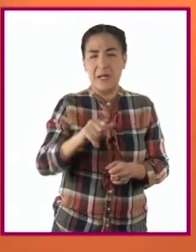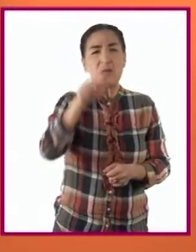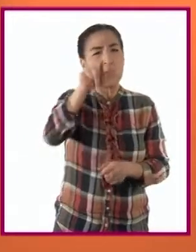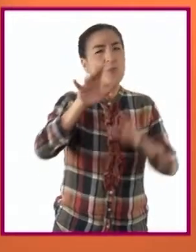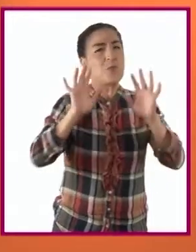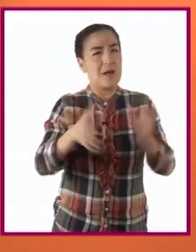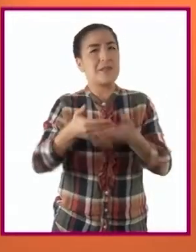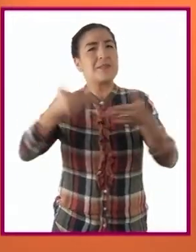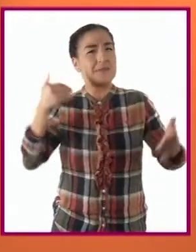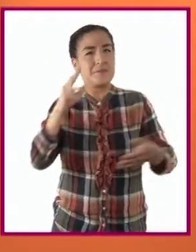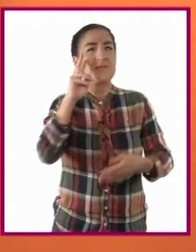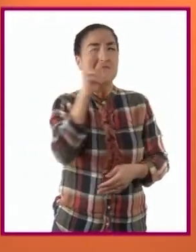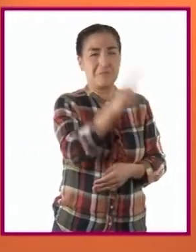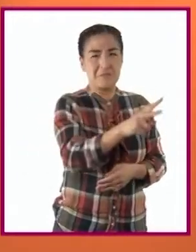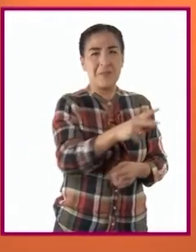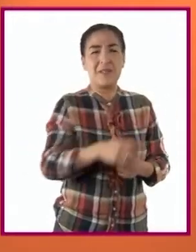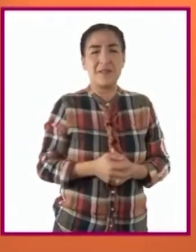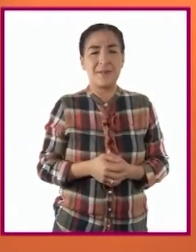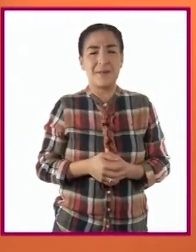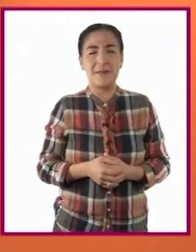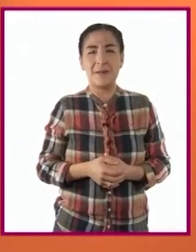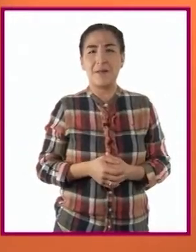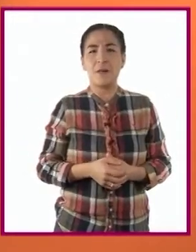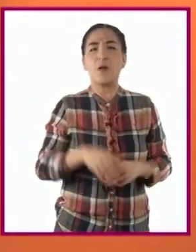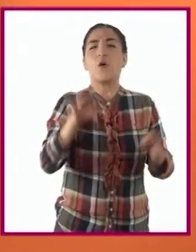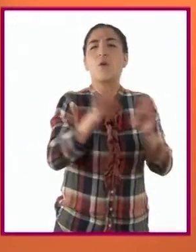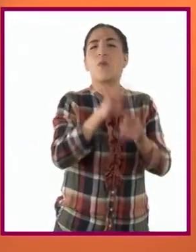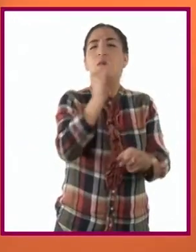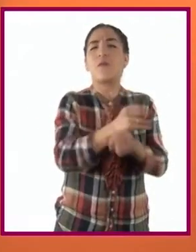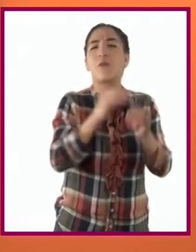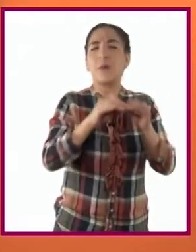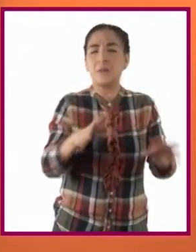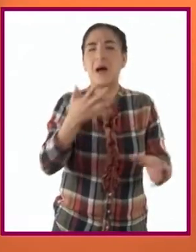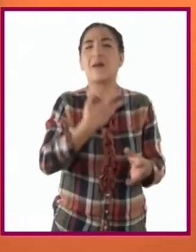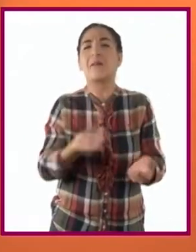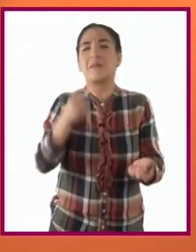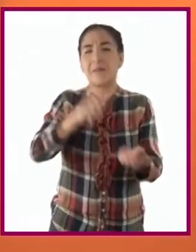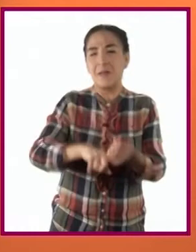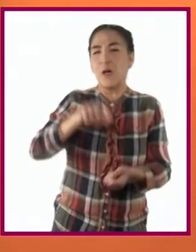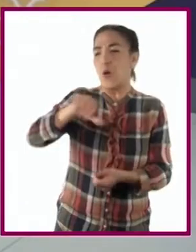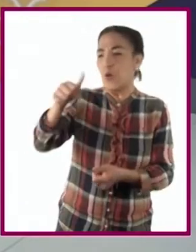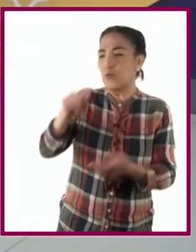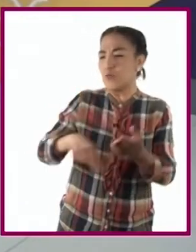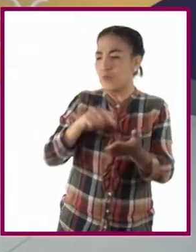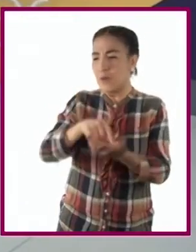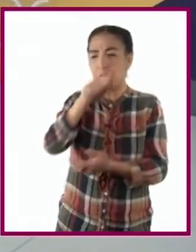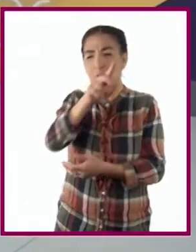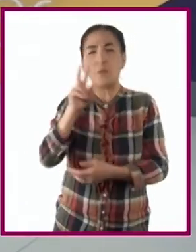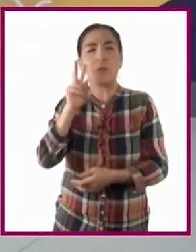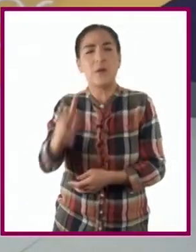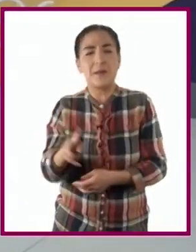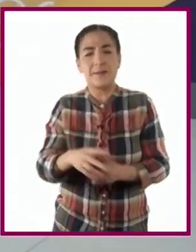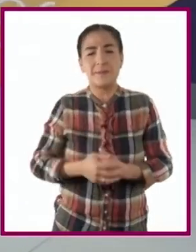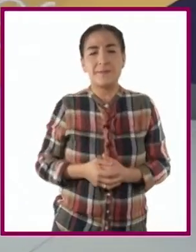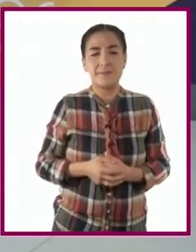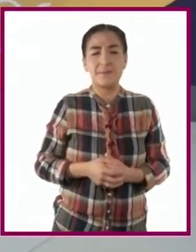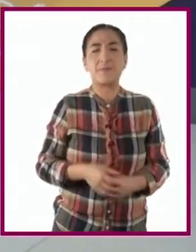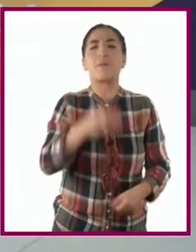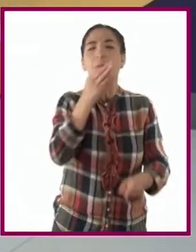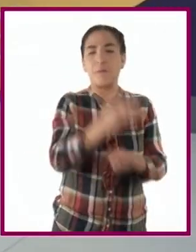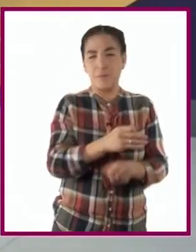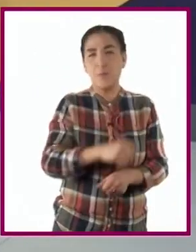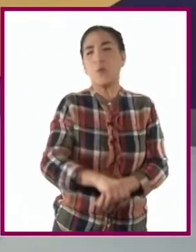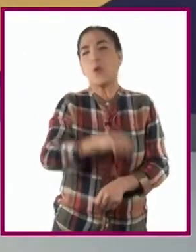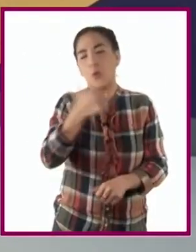¿Qué información observaron en las gráficas de líneas que han visto en otros lugares? Vayamos ahora a